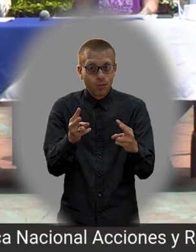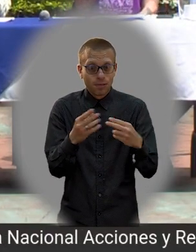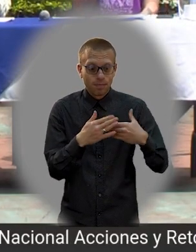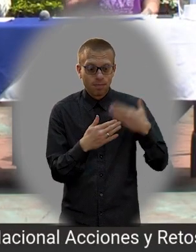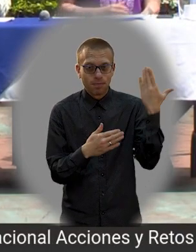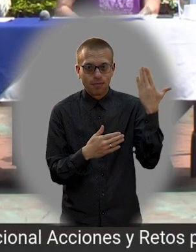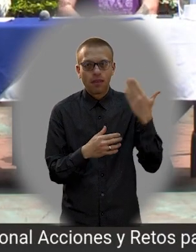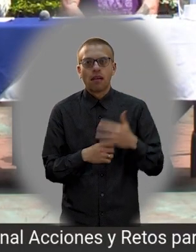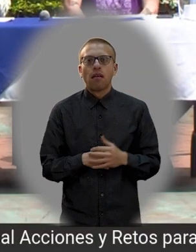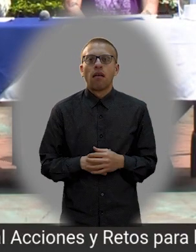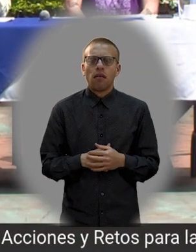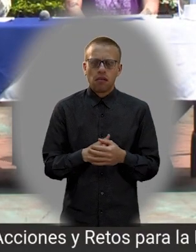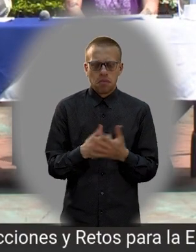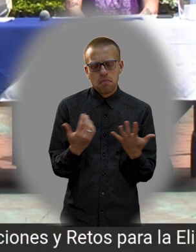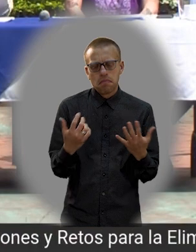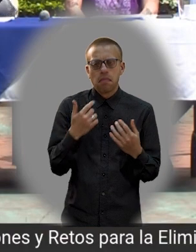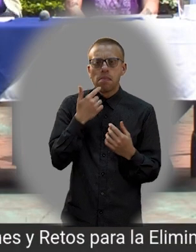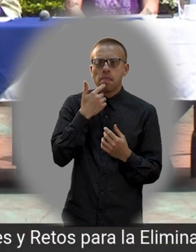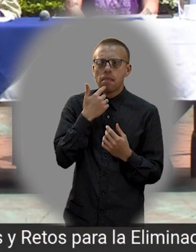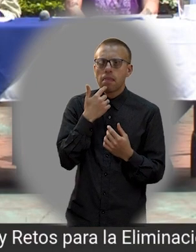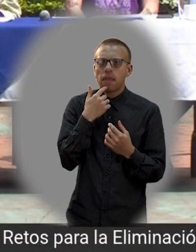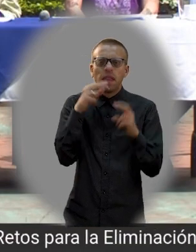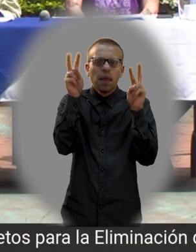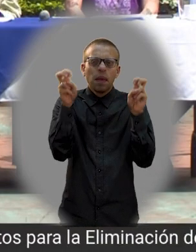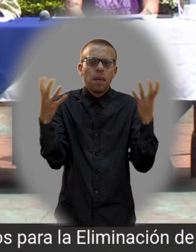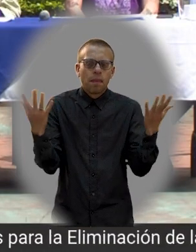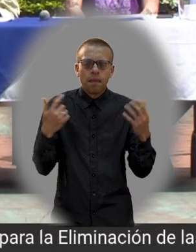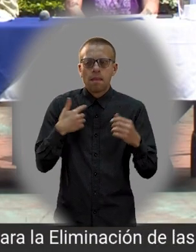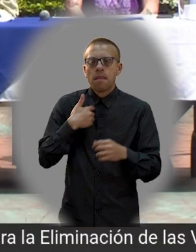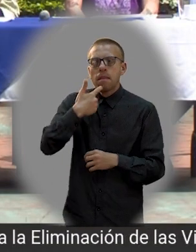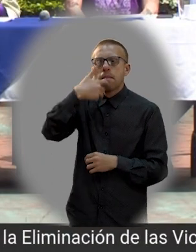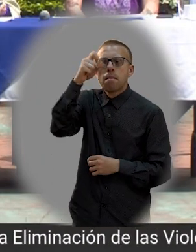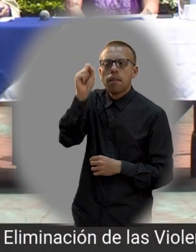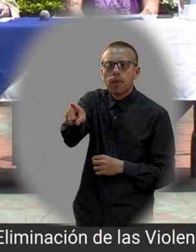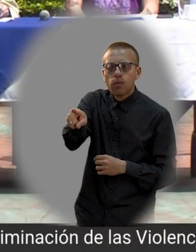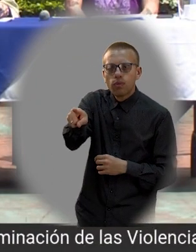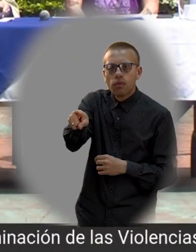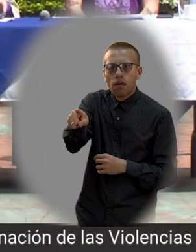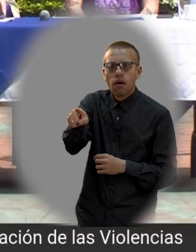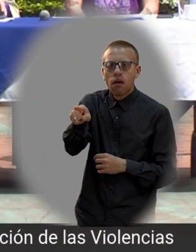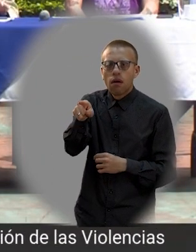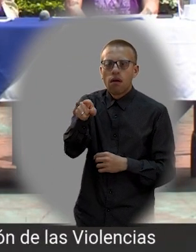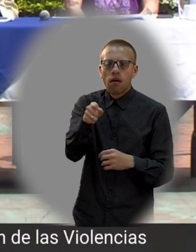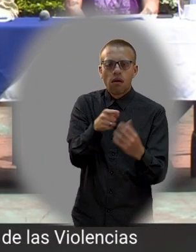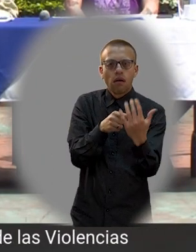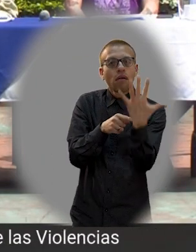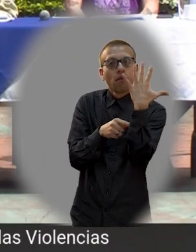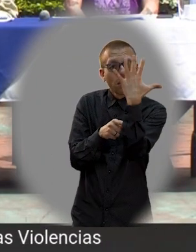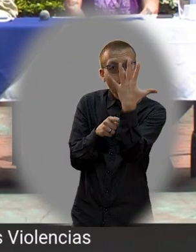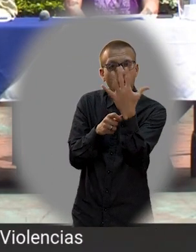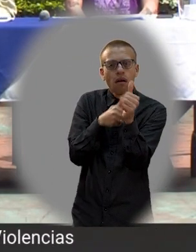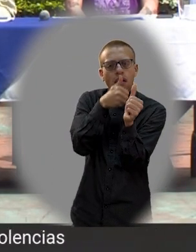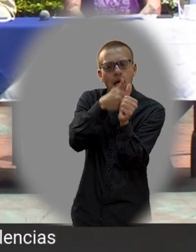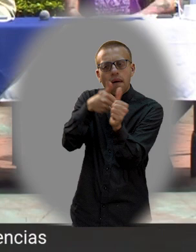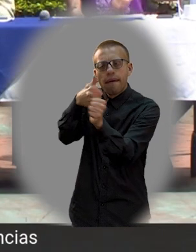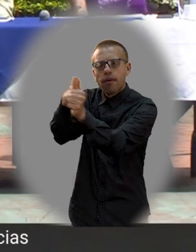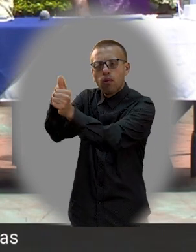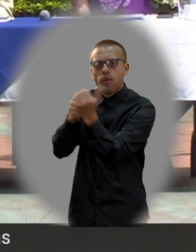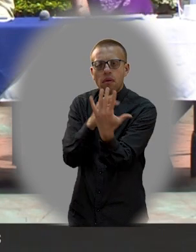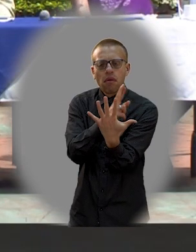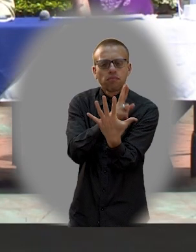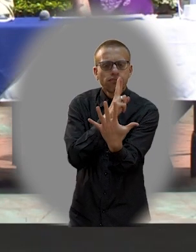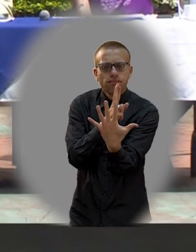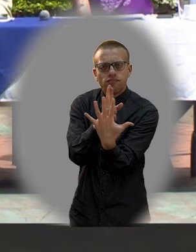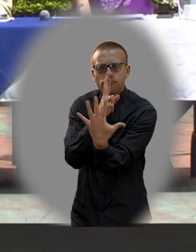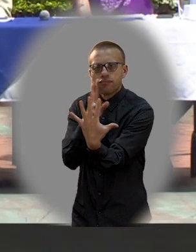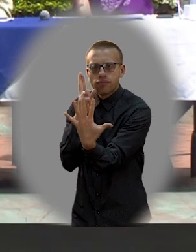le invitamos una serie de preguntas diferentes para aprovechar un conversatorio desde la experticia, la experiencia y los recorridos de cada